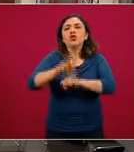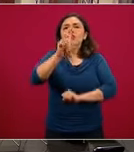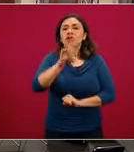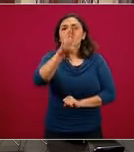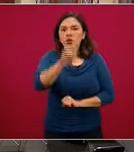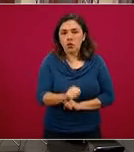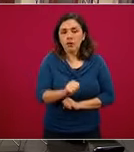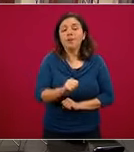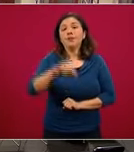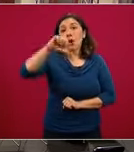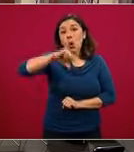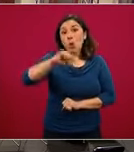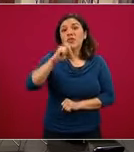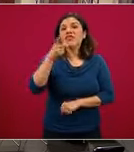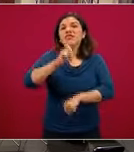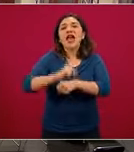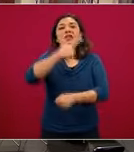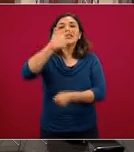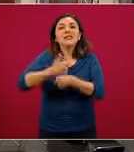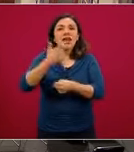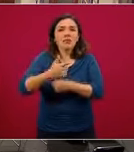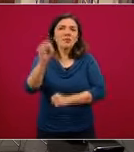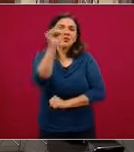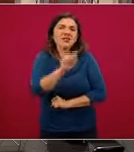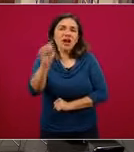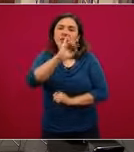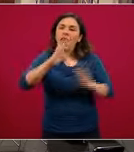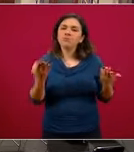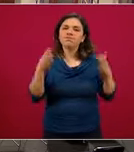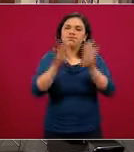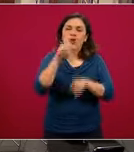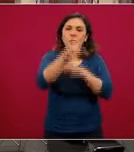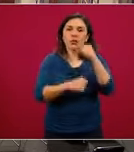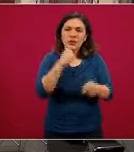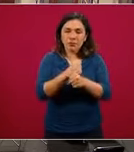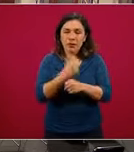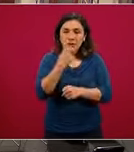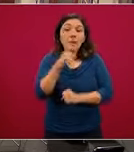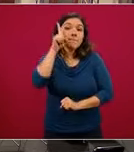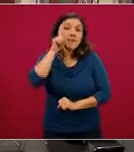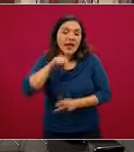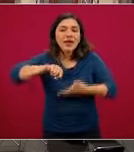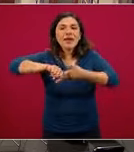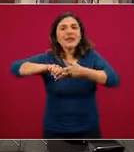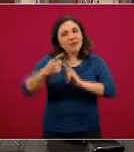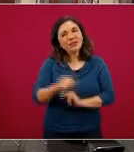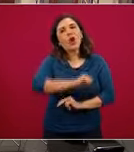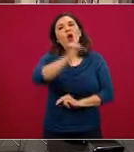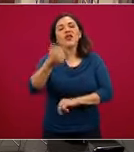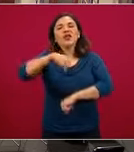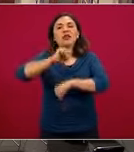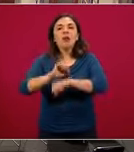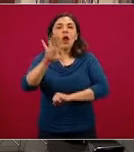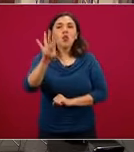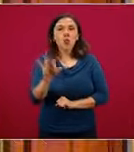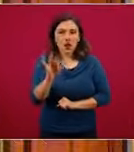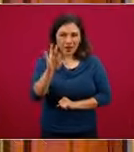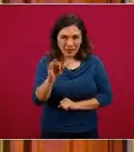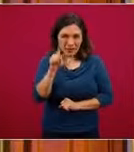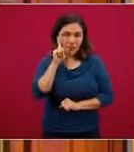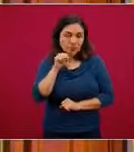39. Hoy, séptimo día, sábado, cierra la semana epidemiológica y el día de mañana estaremos iniciando la semana